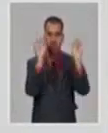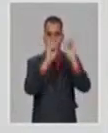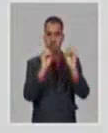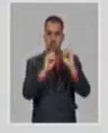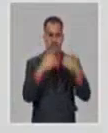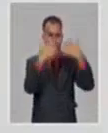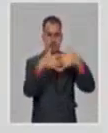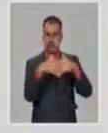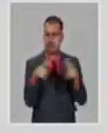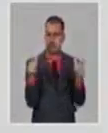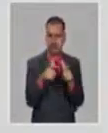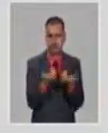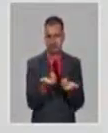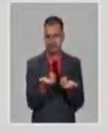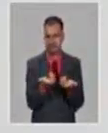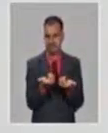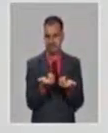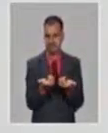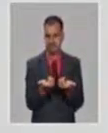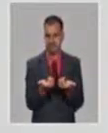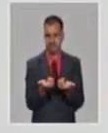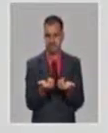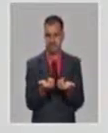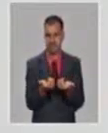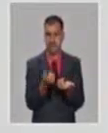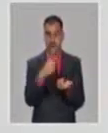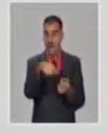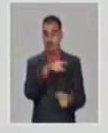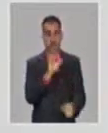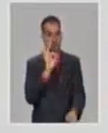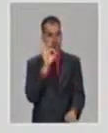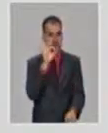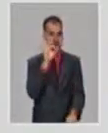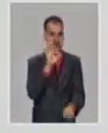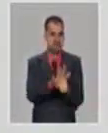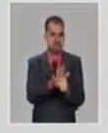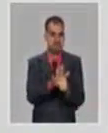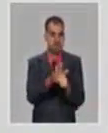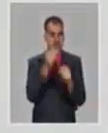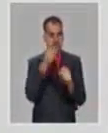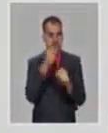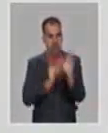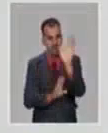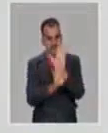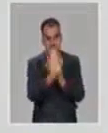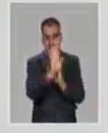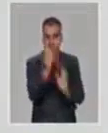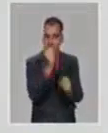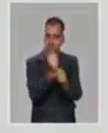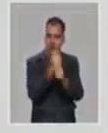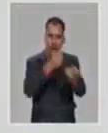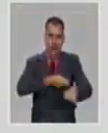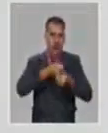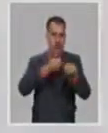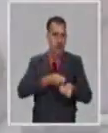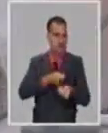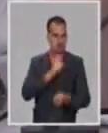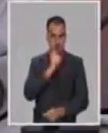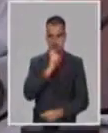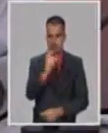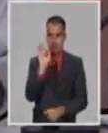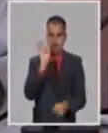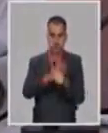productivos, socioeconómicos, que debilitaron la misión de este sector. Sí, porque también tenemos que decir que hay un grupo de